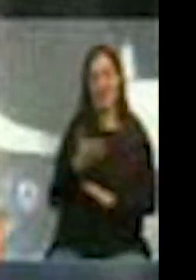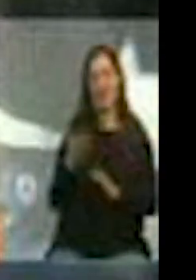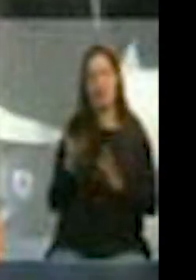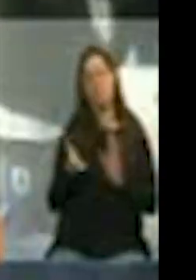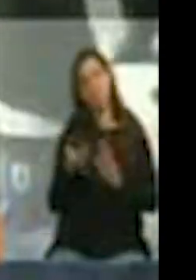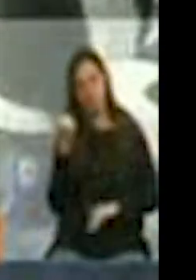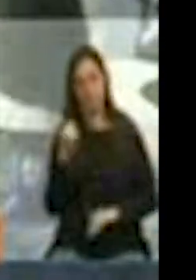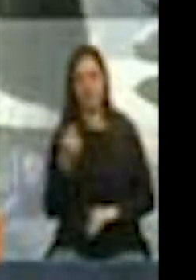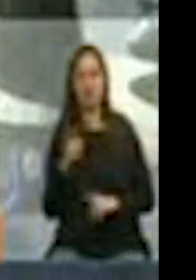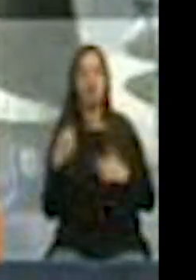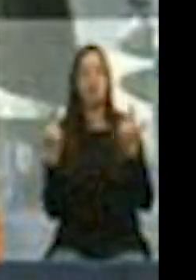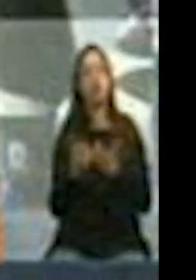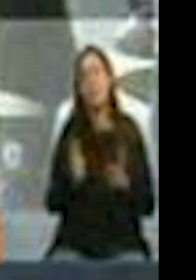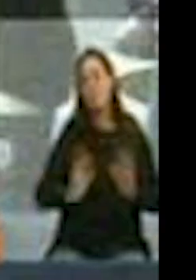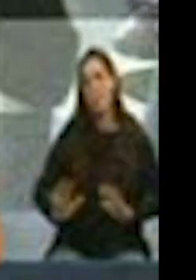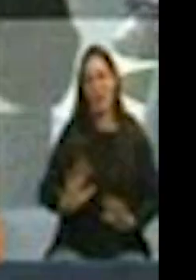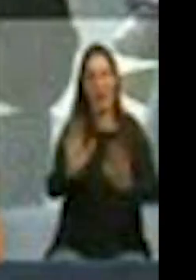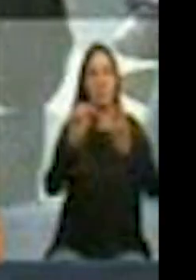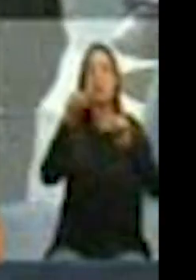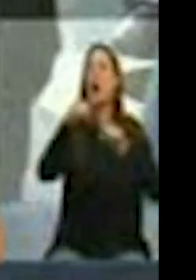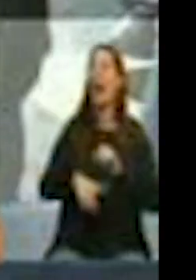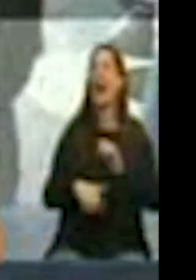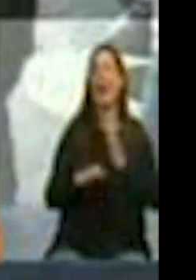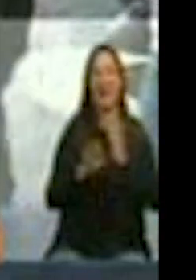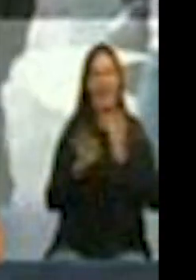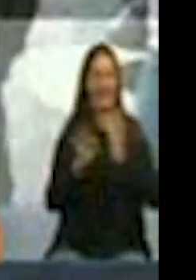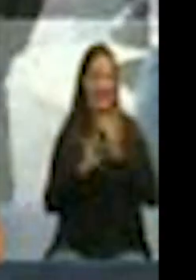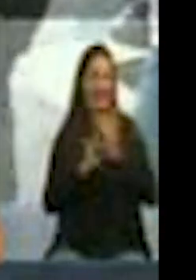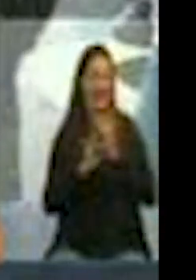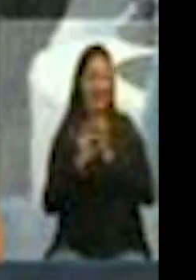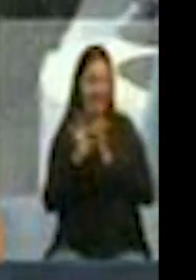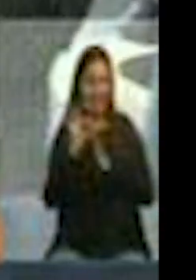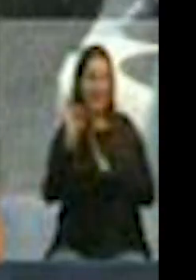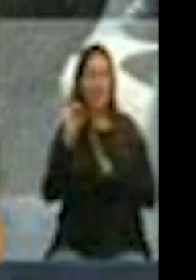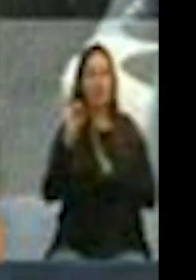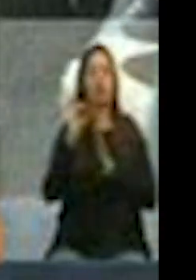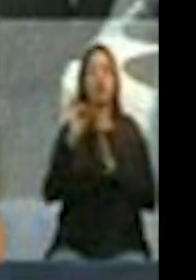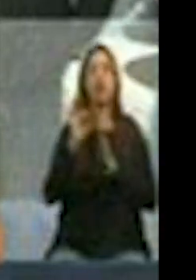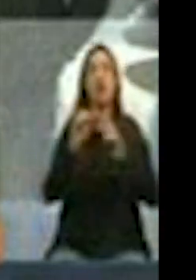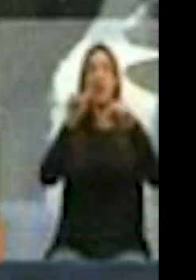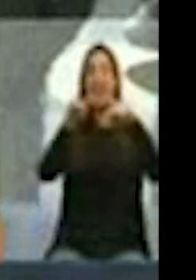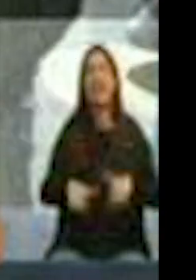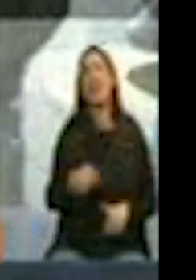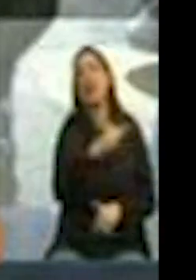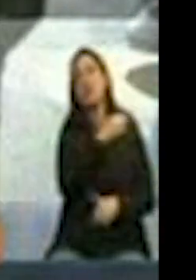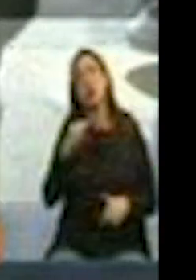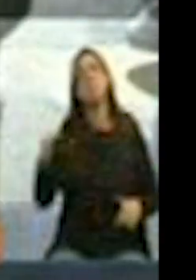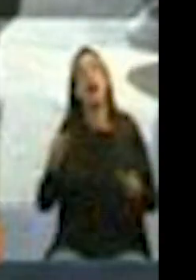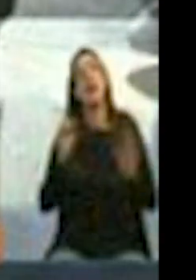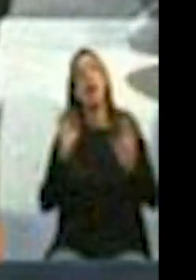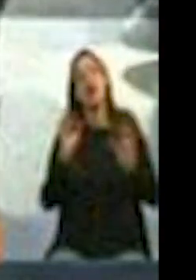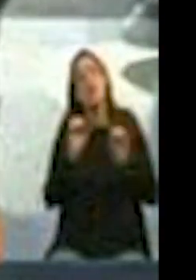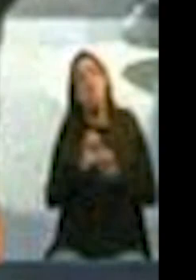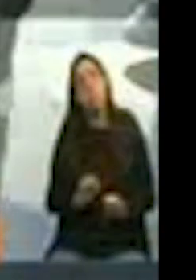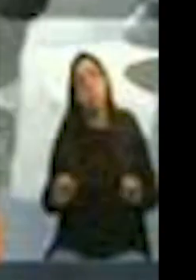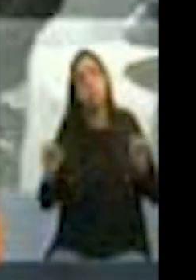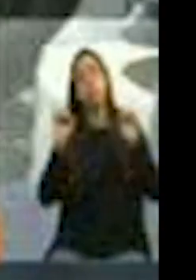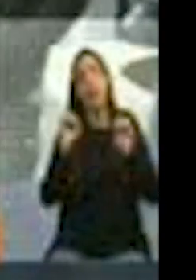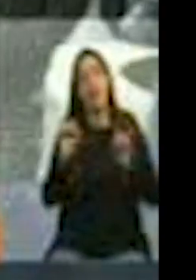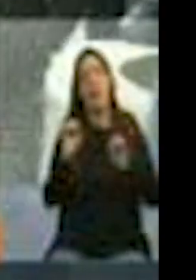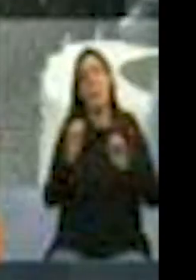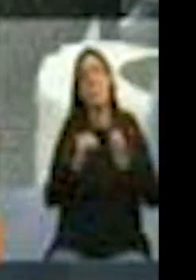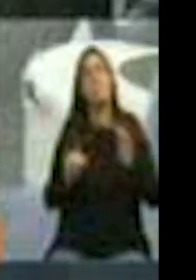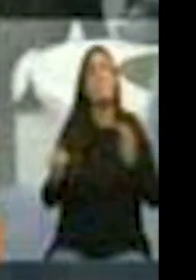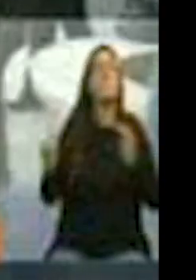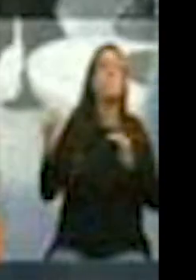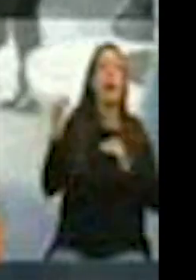el servicio de forma tal que en esta semana pudiera de alguna manera tener otro escalón más de